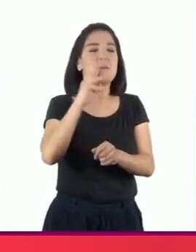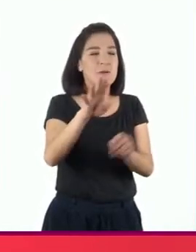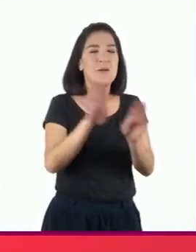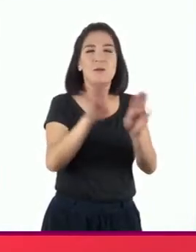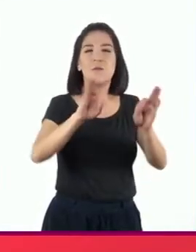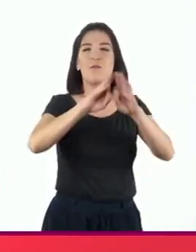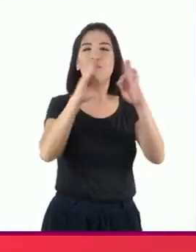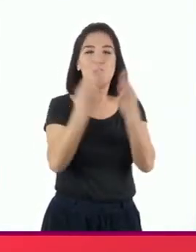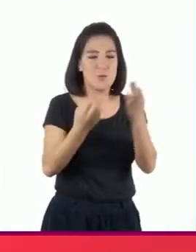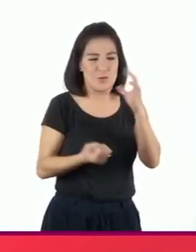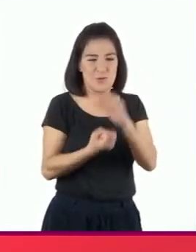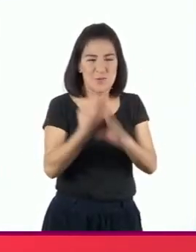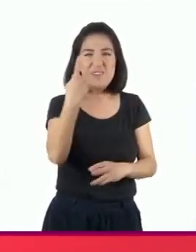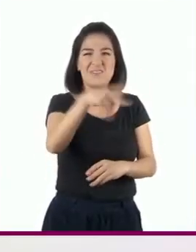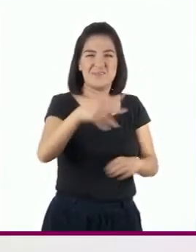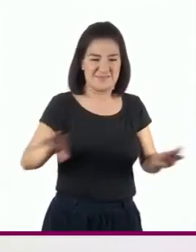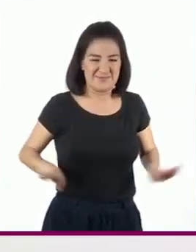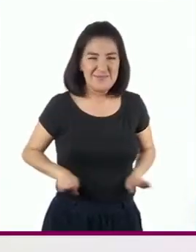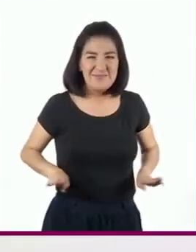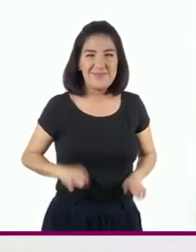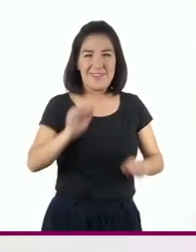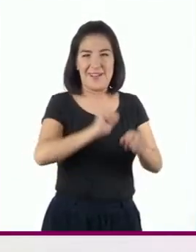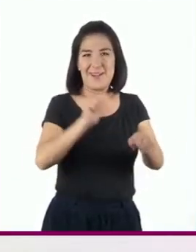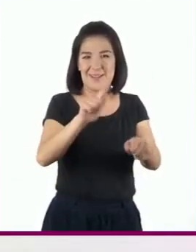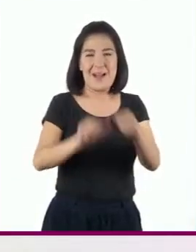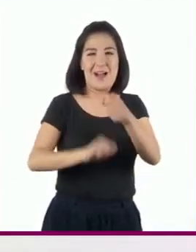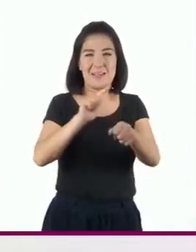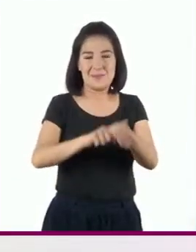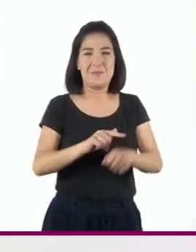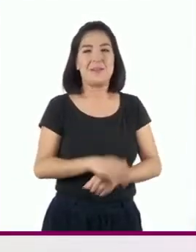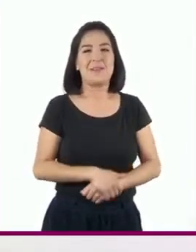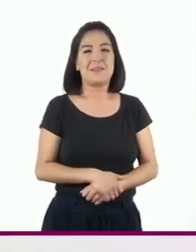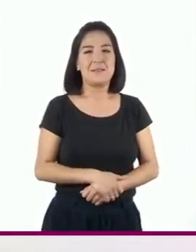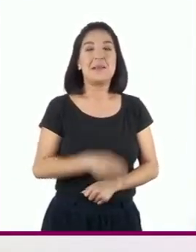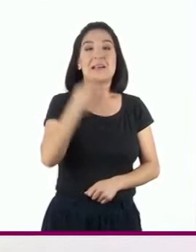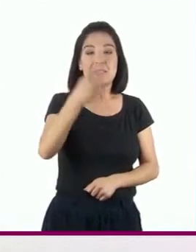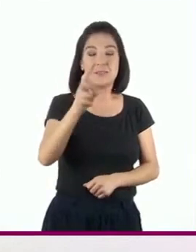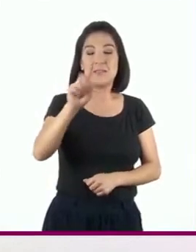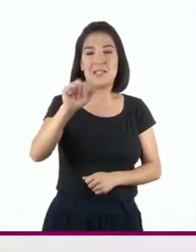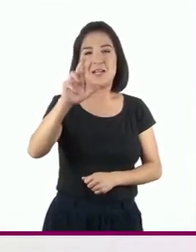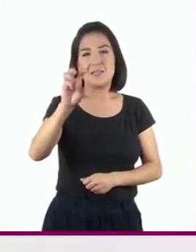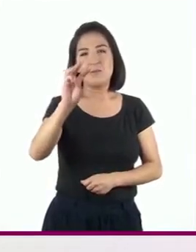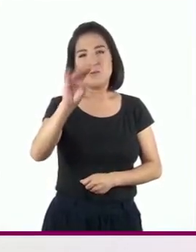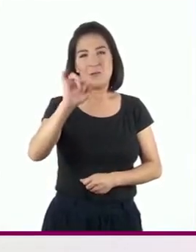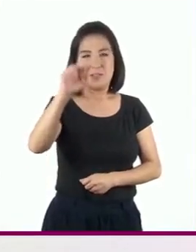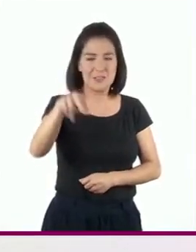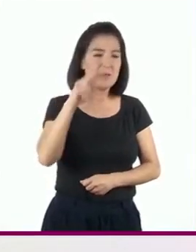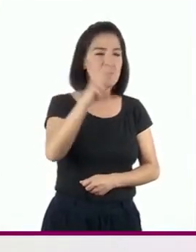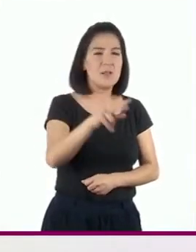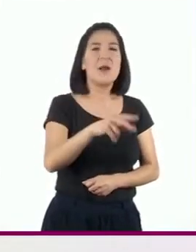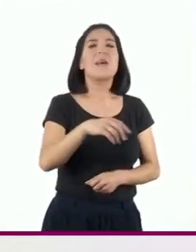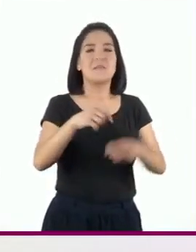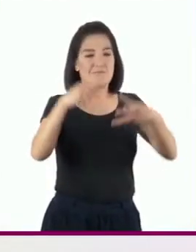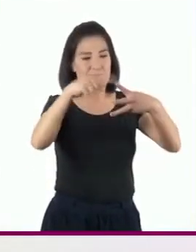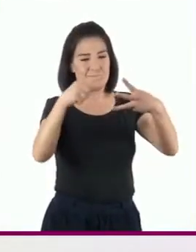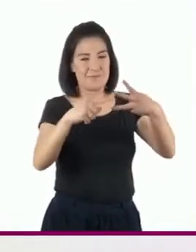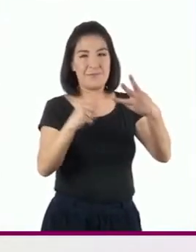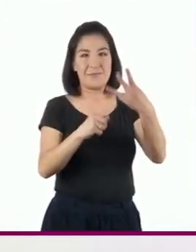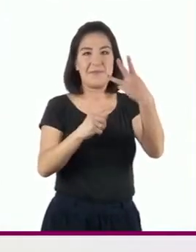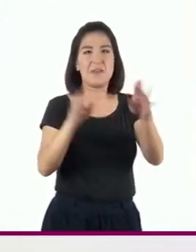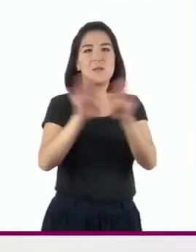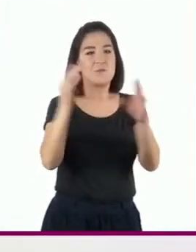distinta. Sin embargo, el especialista John Gould, a quien pidió apoyo para identificarlas, determinó